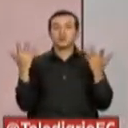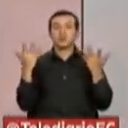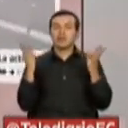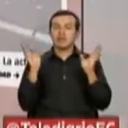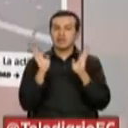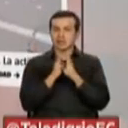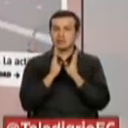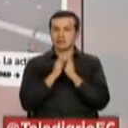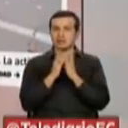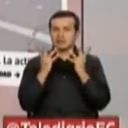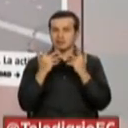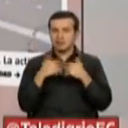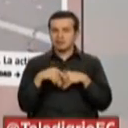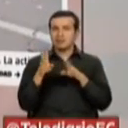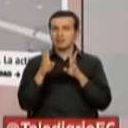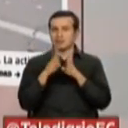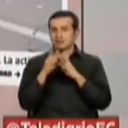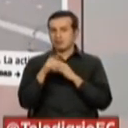este evento